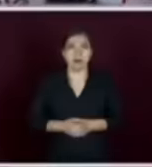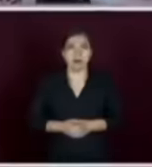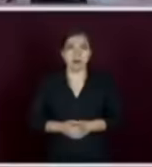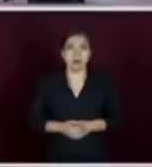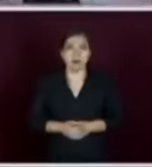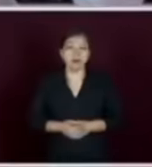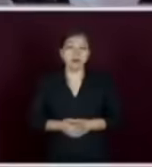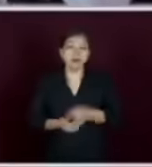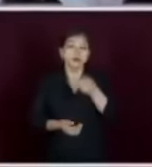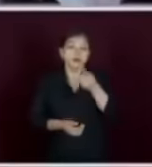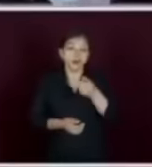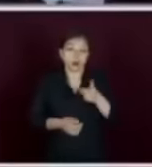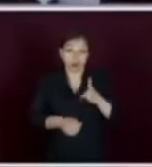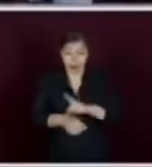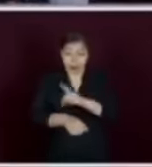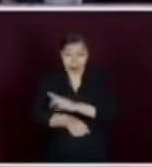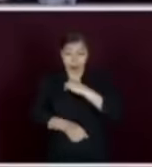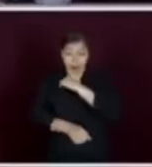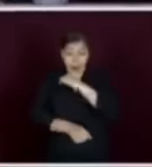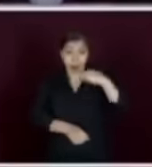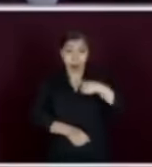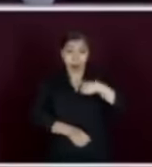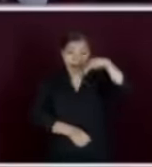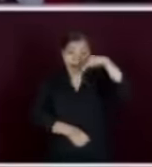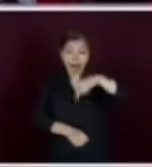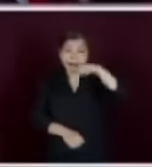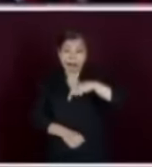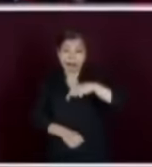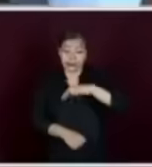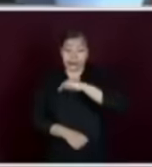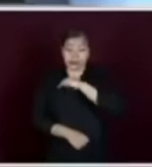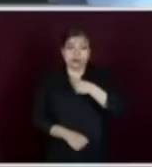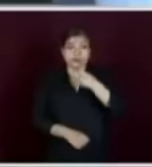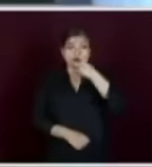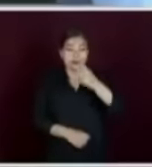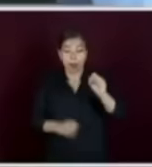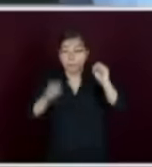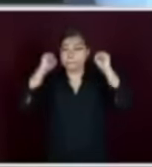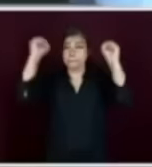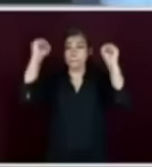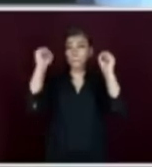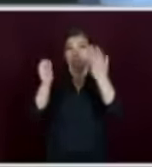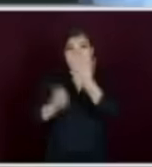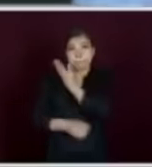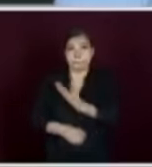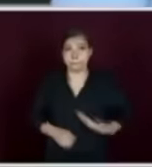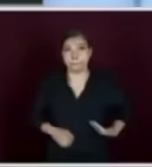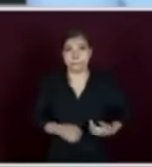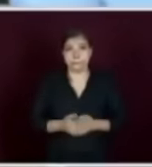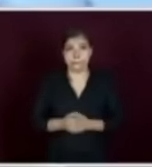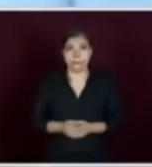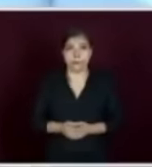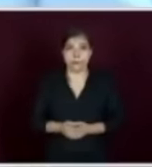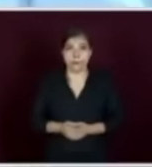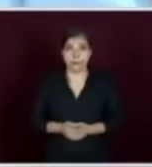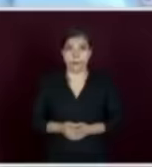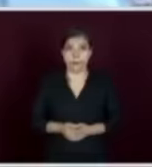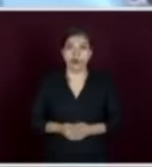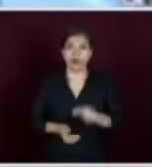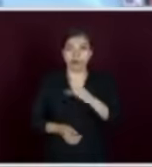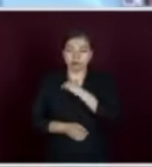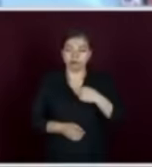Y desde aquí te decimos, querido presidente, es un